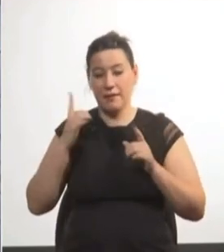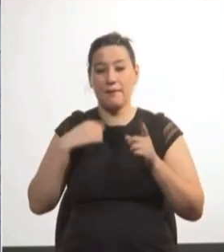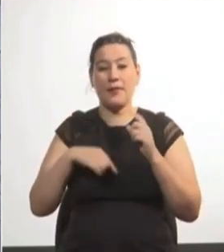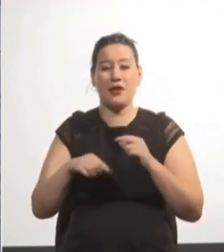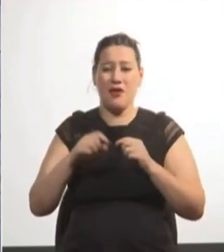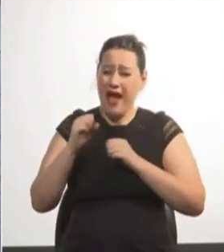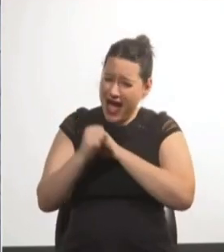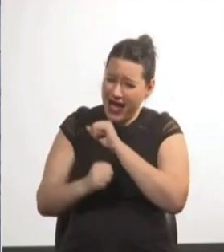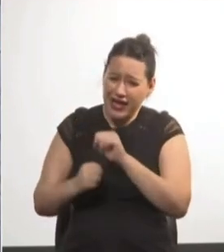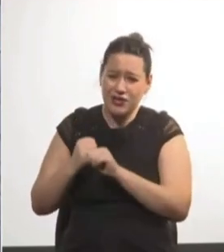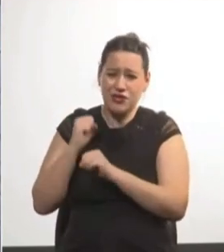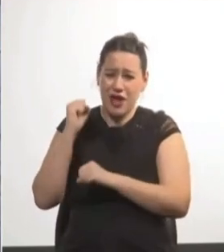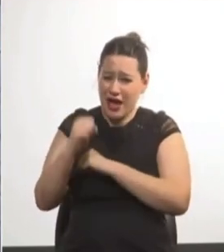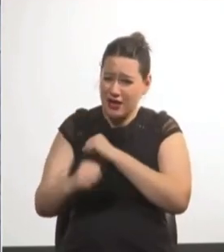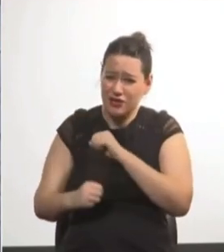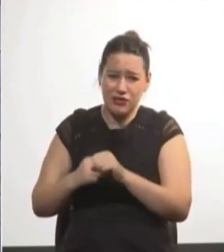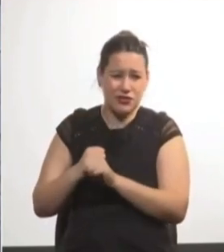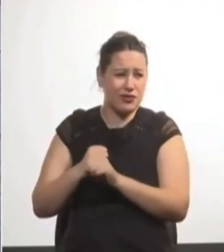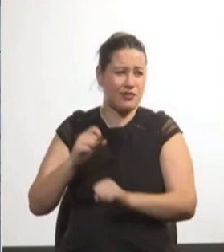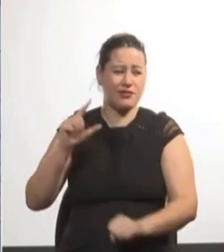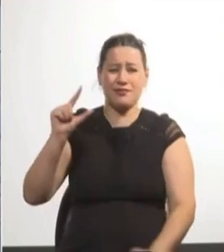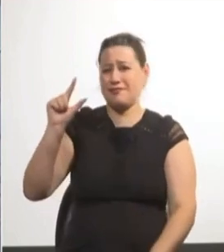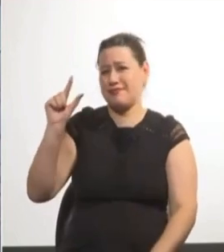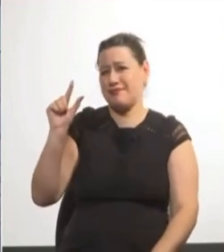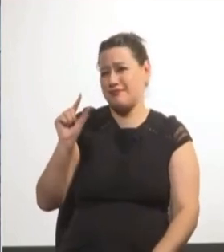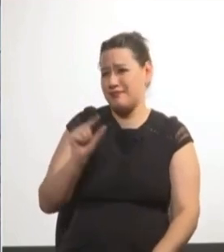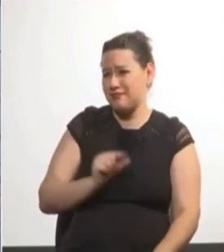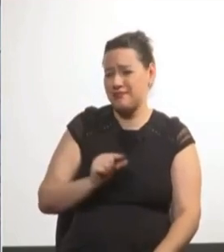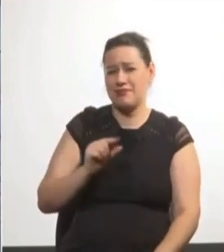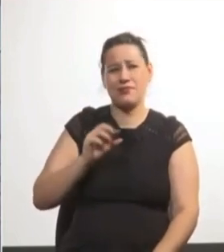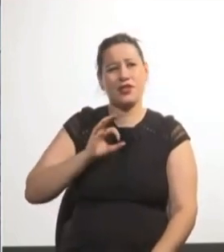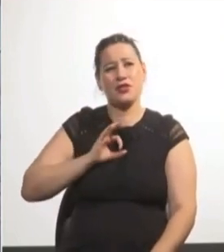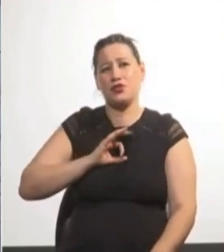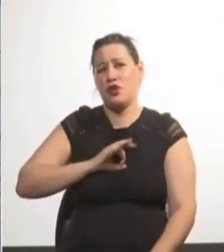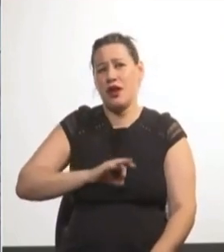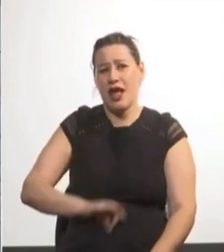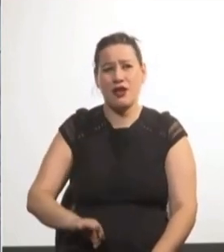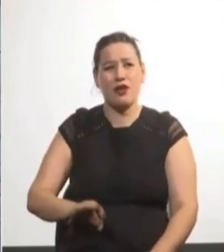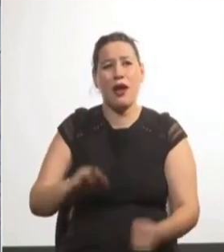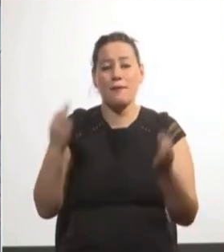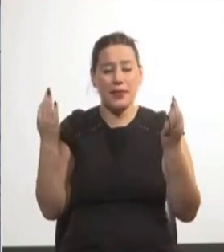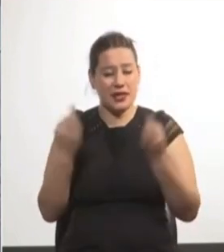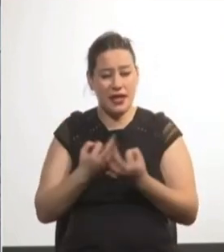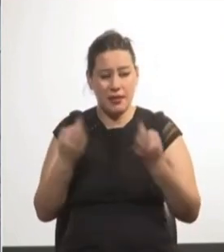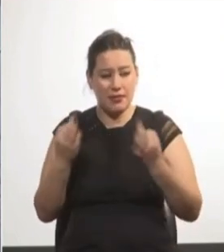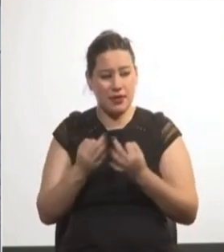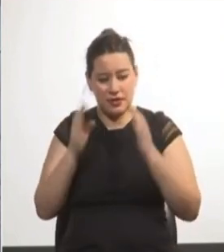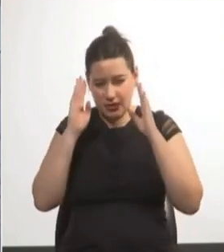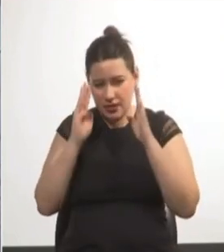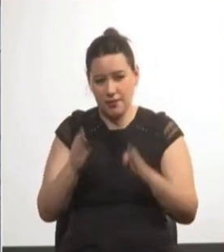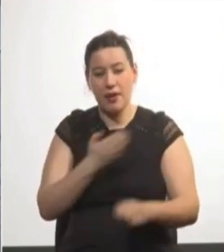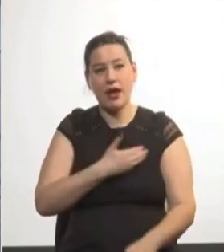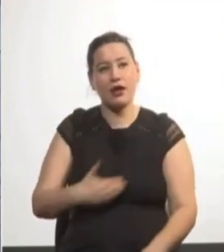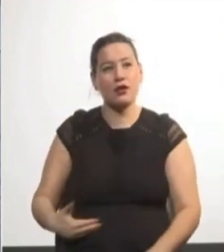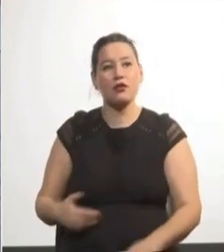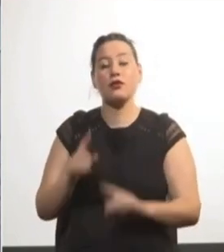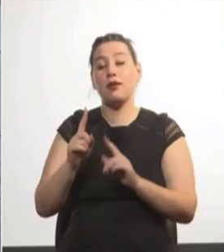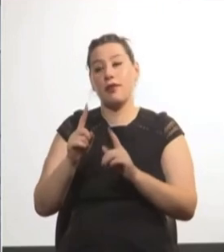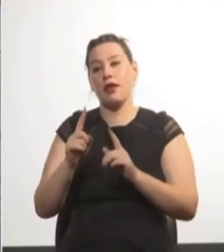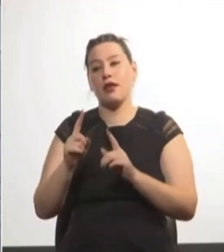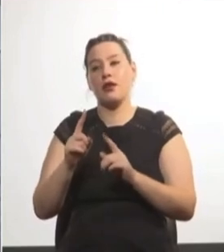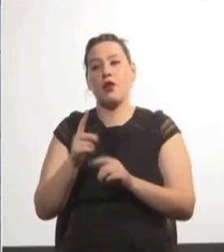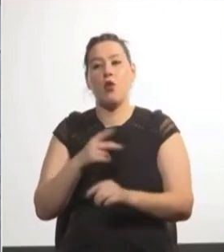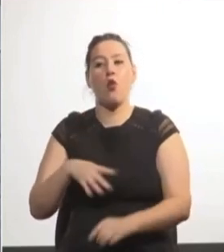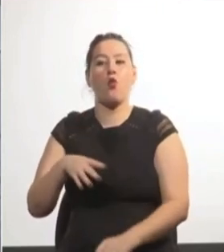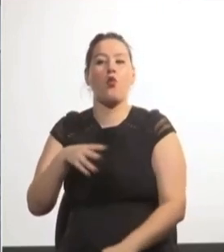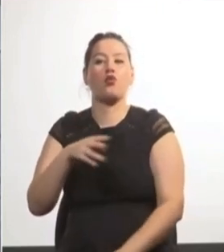de décadas de total depredación de los salarios, especialmente de los maestros. Y un cabo de